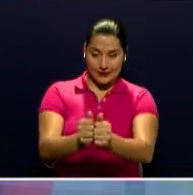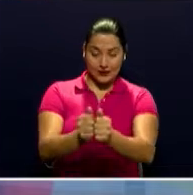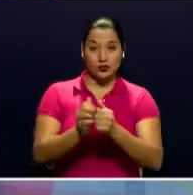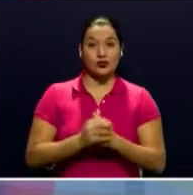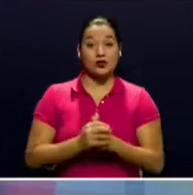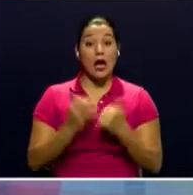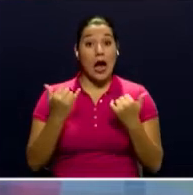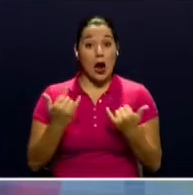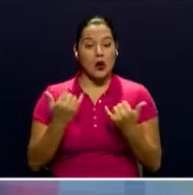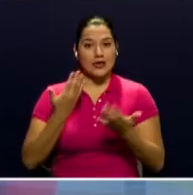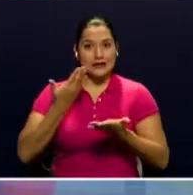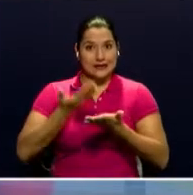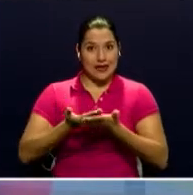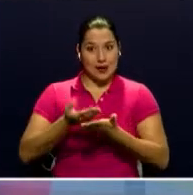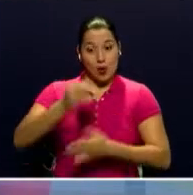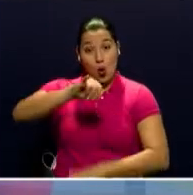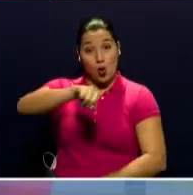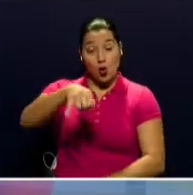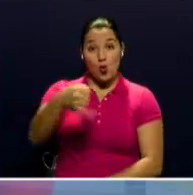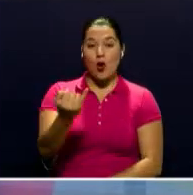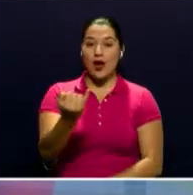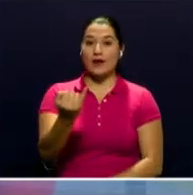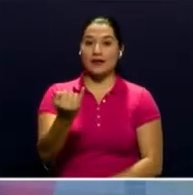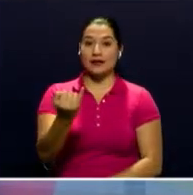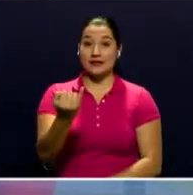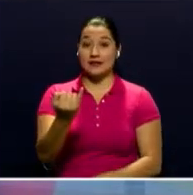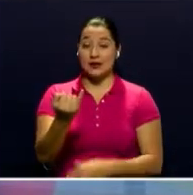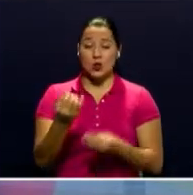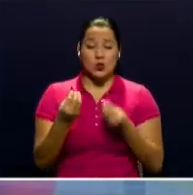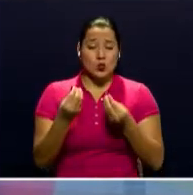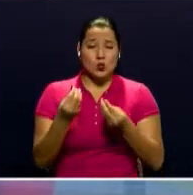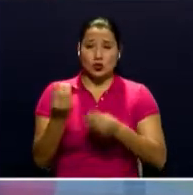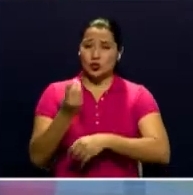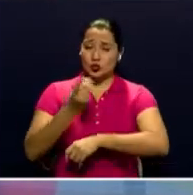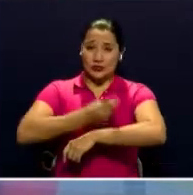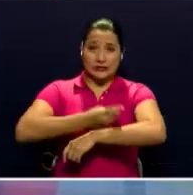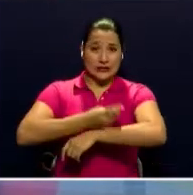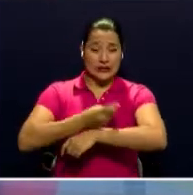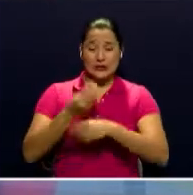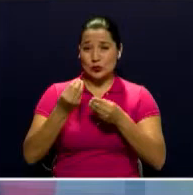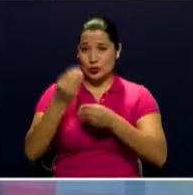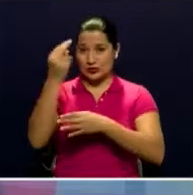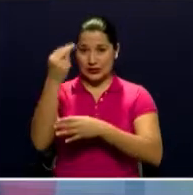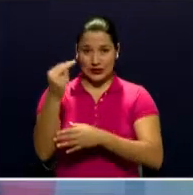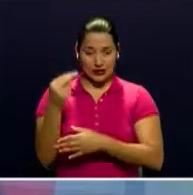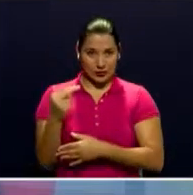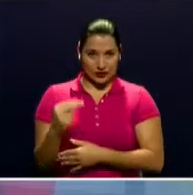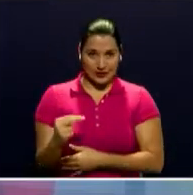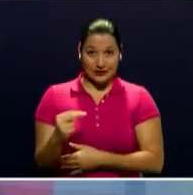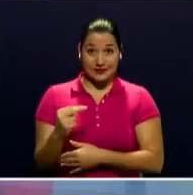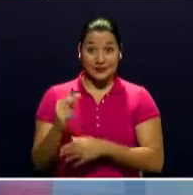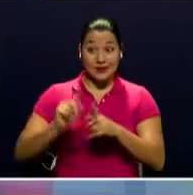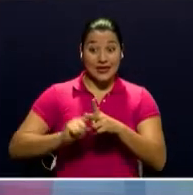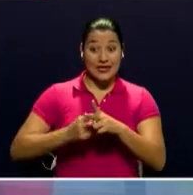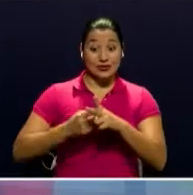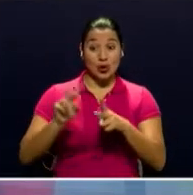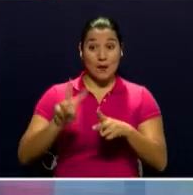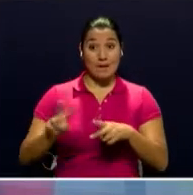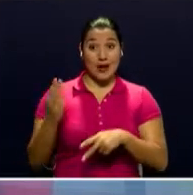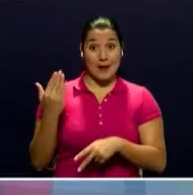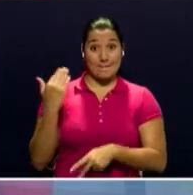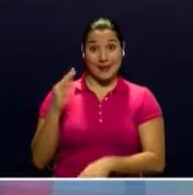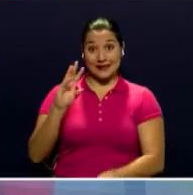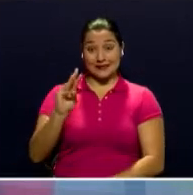nosotros. Llegamos al jueves de una secuencia de días muy intensos noticiosamente, que iniciaron el pasado viernes 6 de marzo,